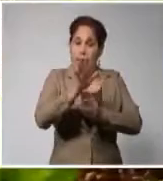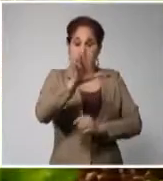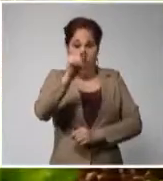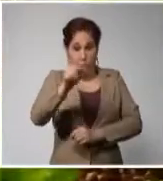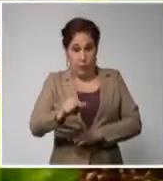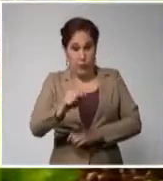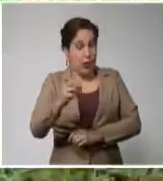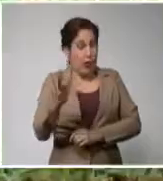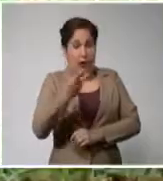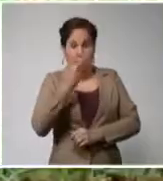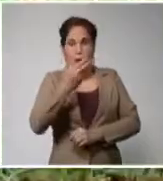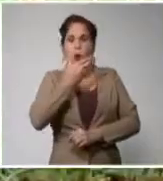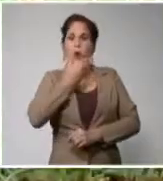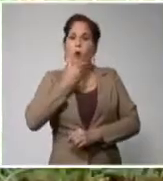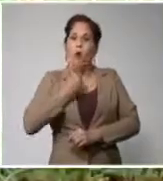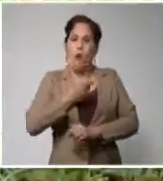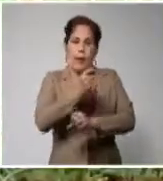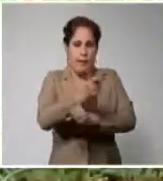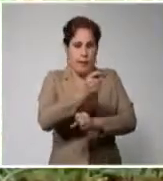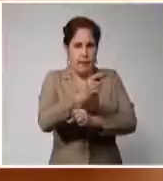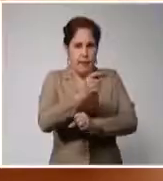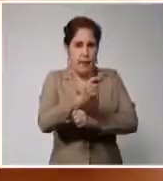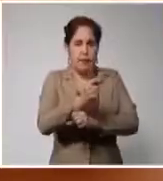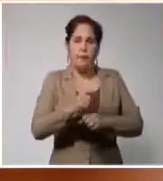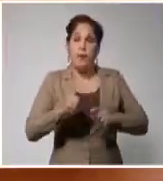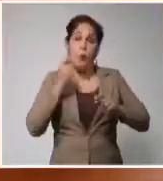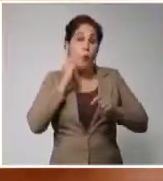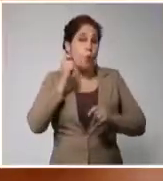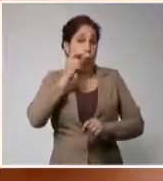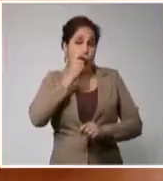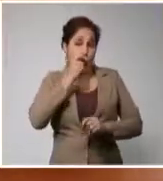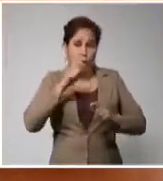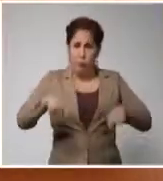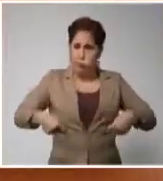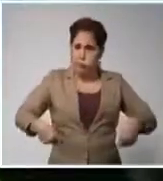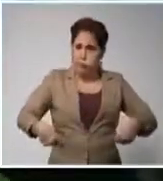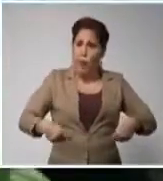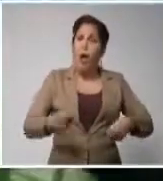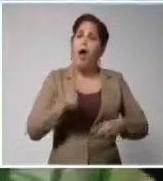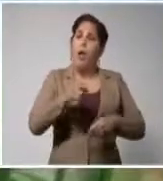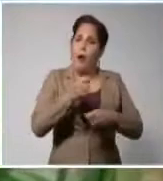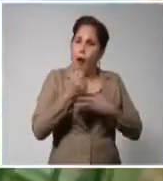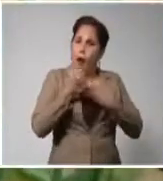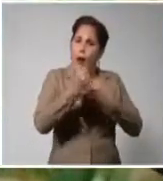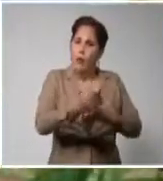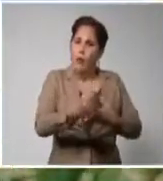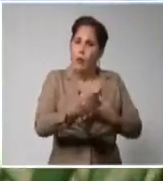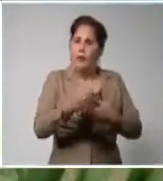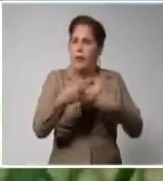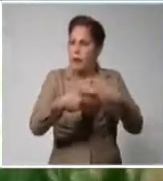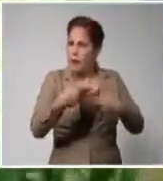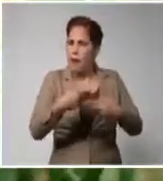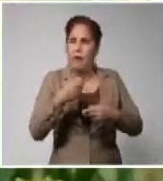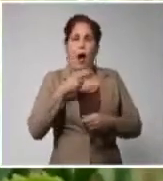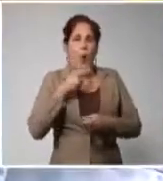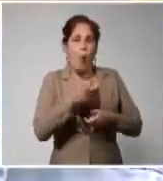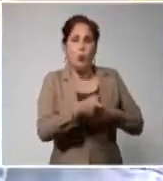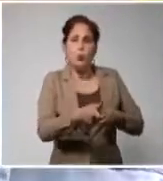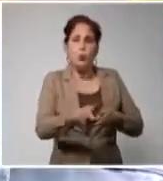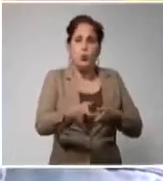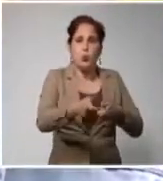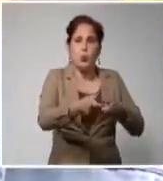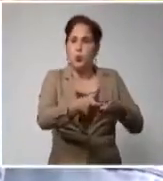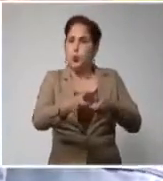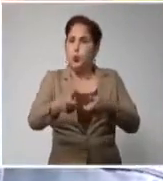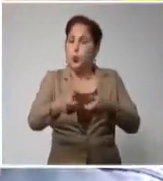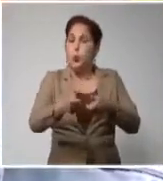3 son jóvenes. Uno de ellos, que está incorporado aquí, tiene una discapacidad. Este chico aquí ha sido